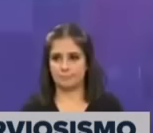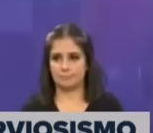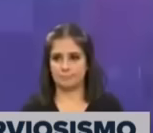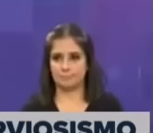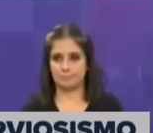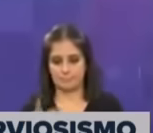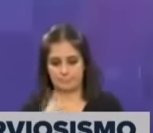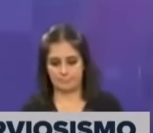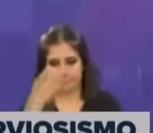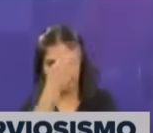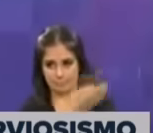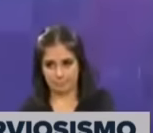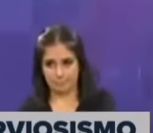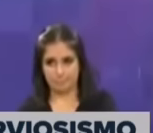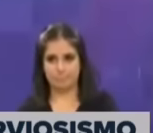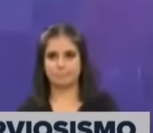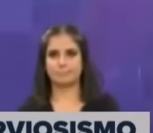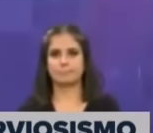Buenas tardes.